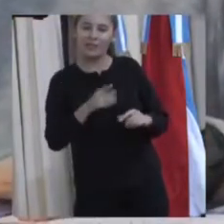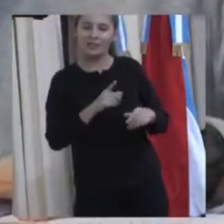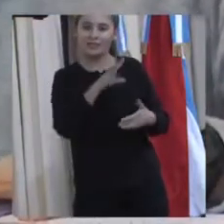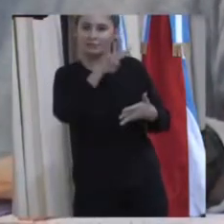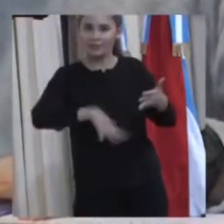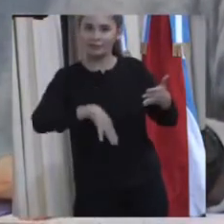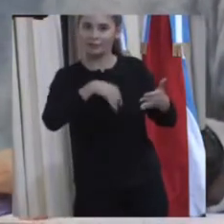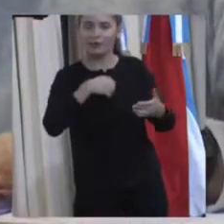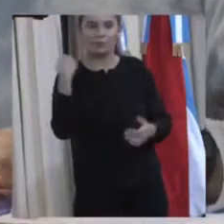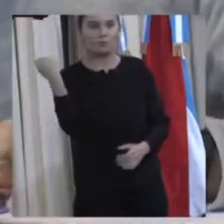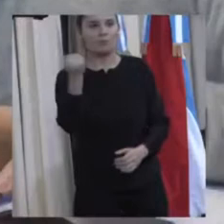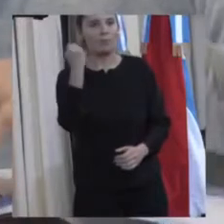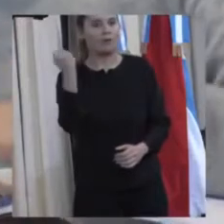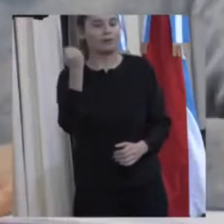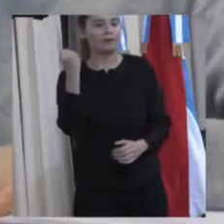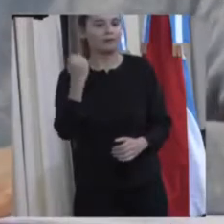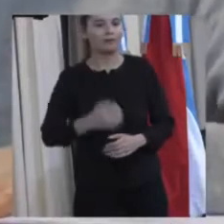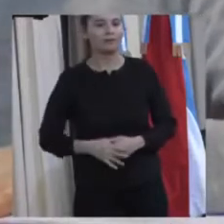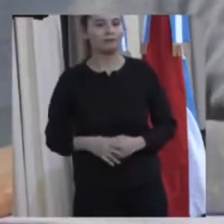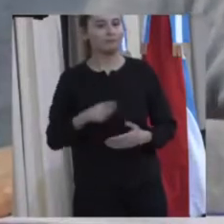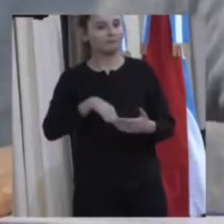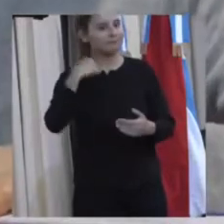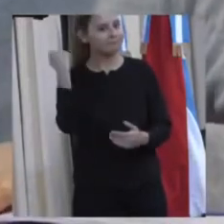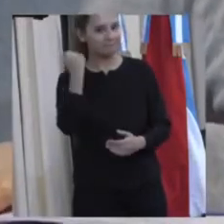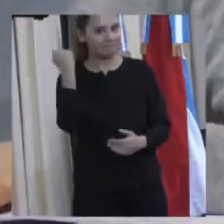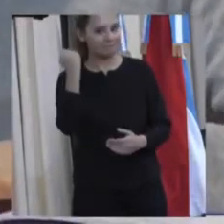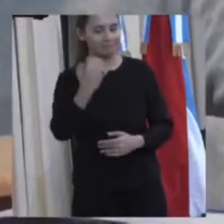texto emblemático, seguramente uno de los más potentes,